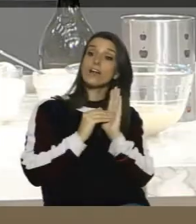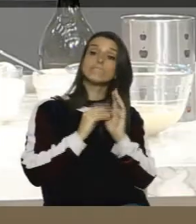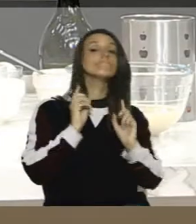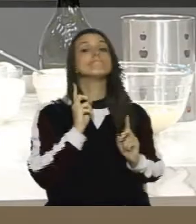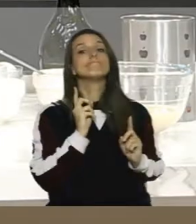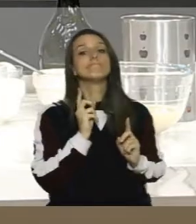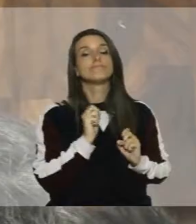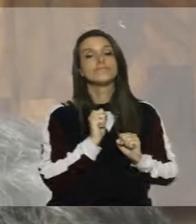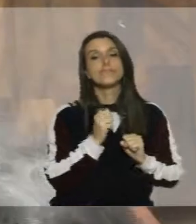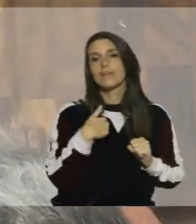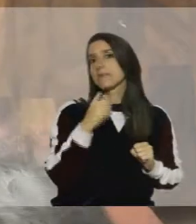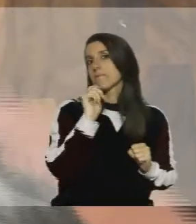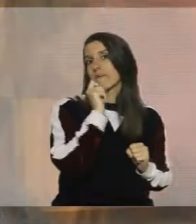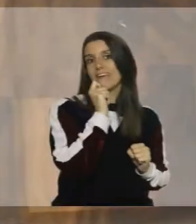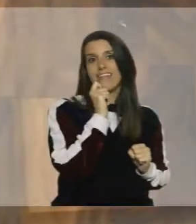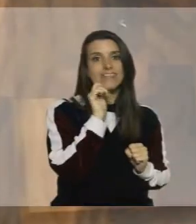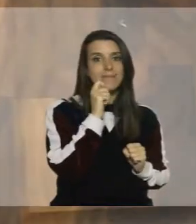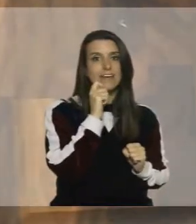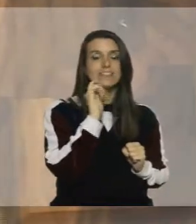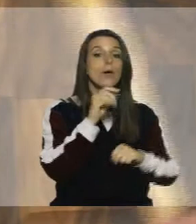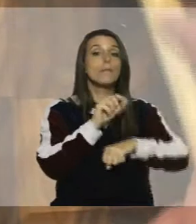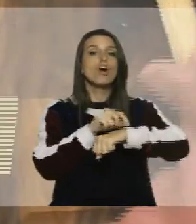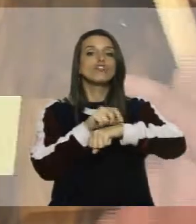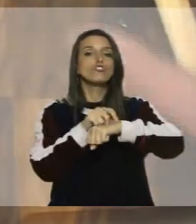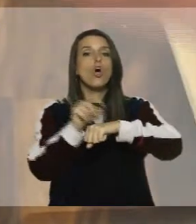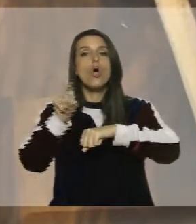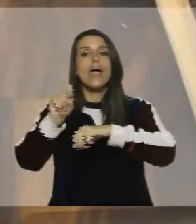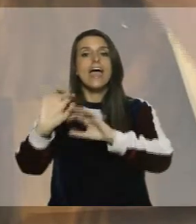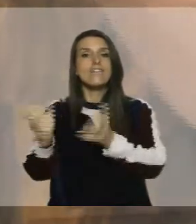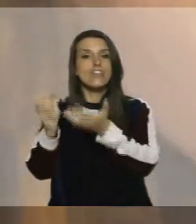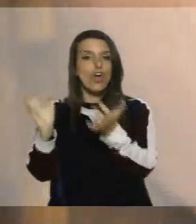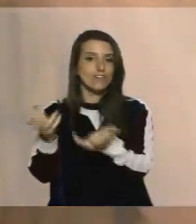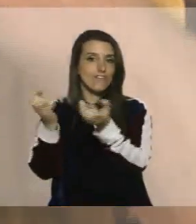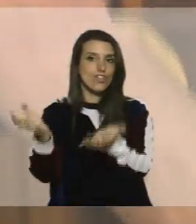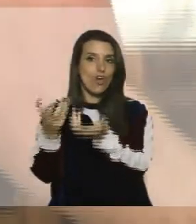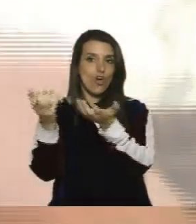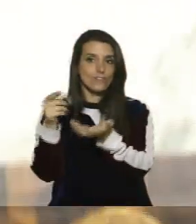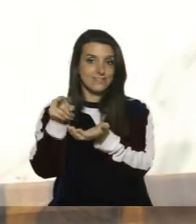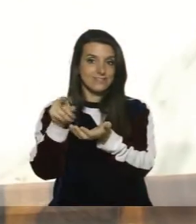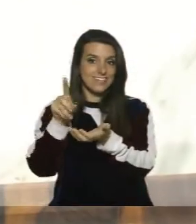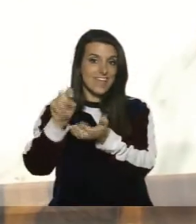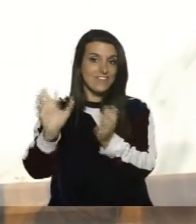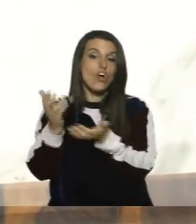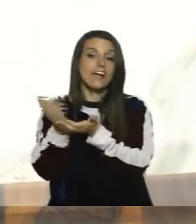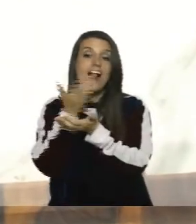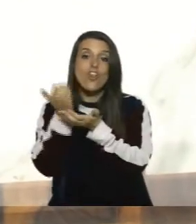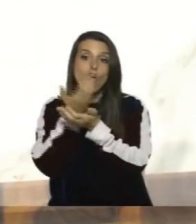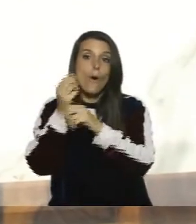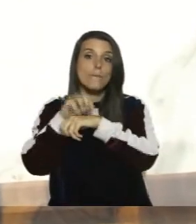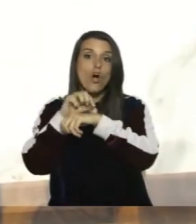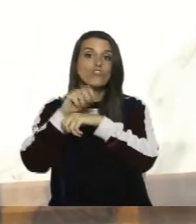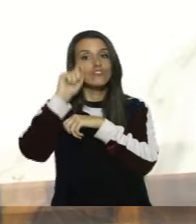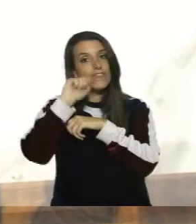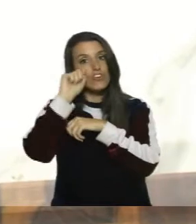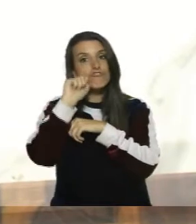los Emi tips. Entonces. A mí me encanta, yo sigo. El pollito lo hervimos, el caldo de pollo. Ahí lo hervimos el pollo, que lo tengo por acá. Ahí lo ven. Perfecto. Una cebollita,